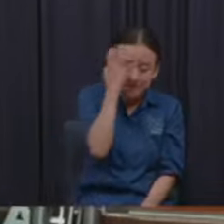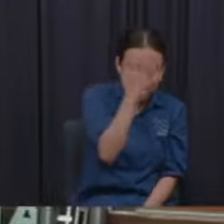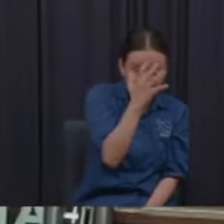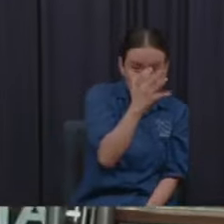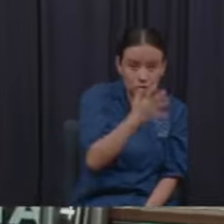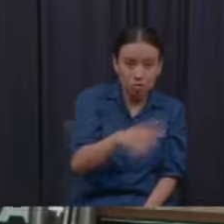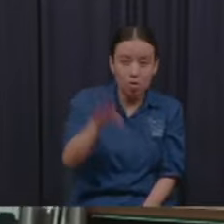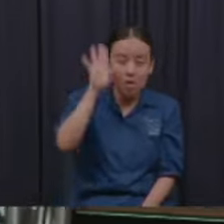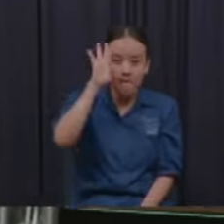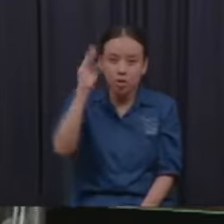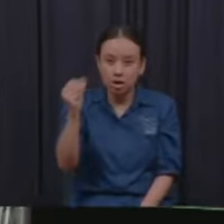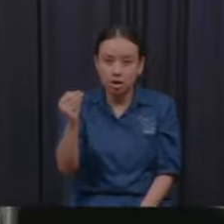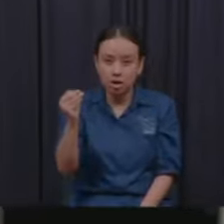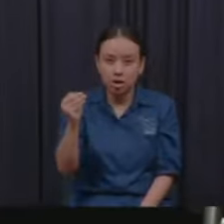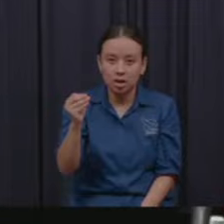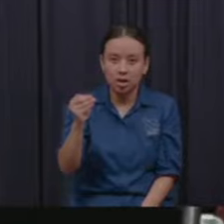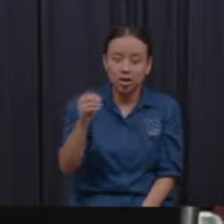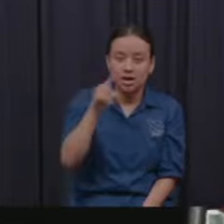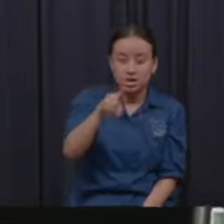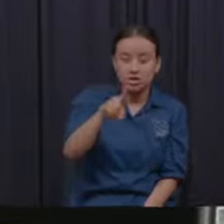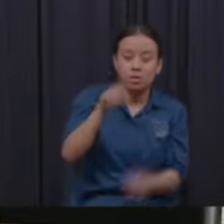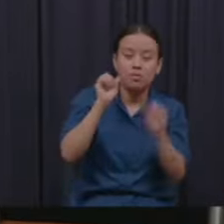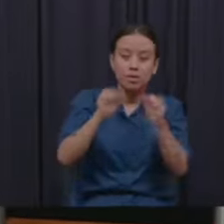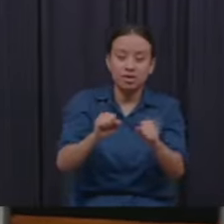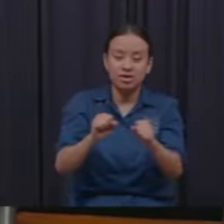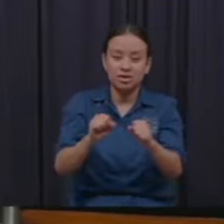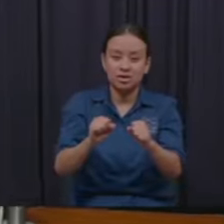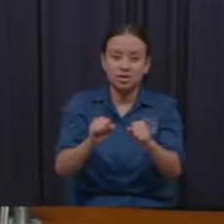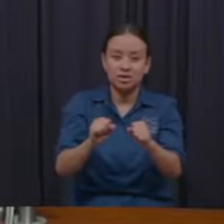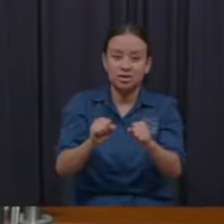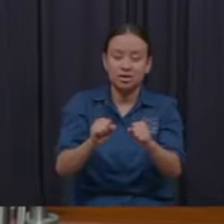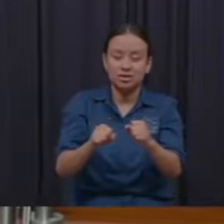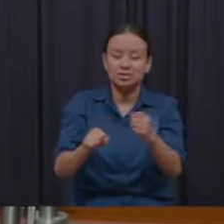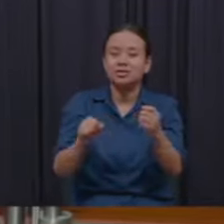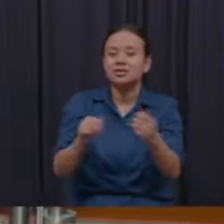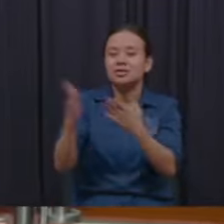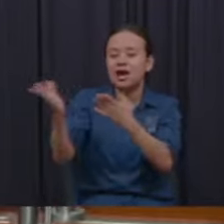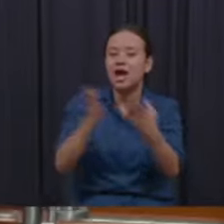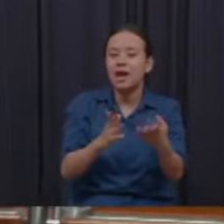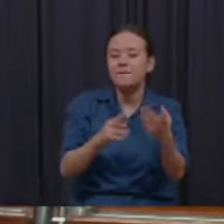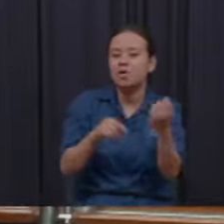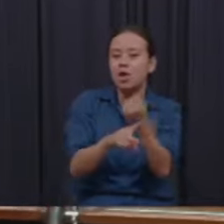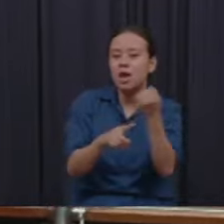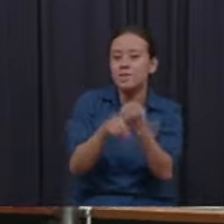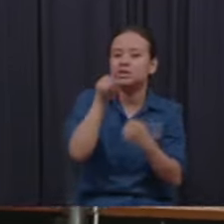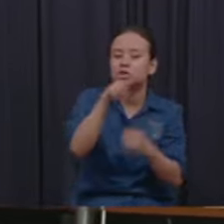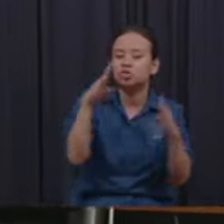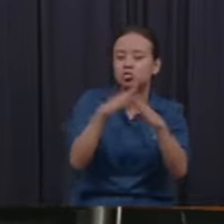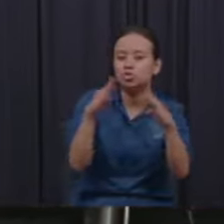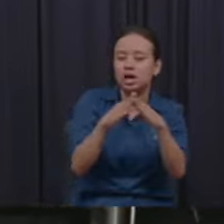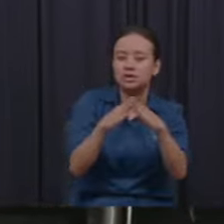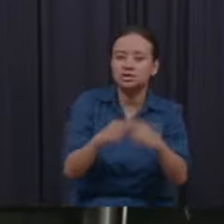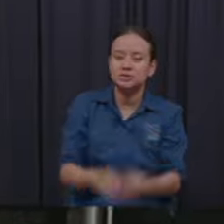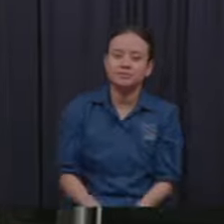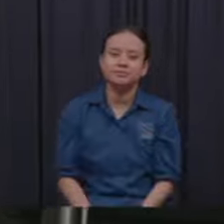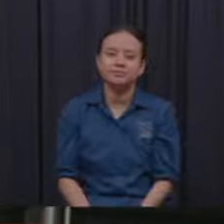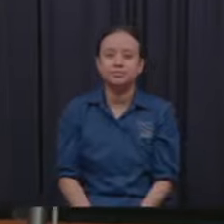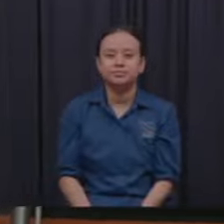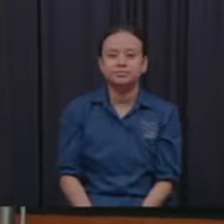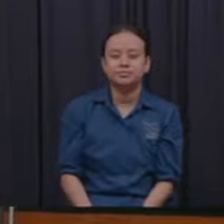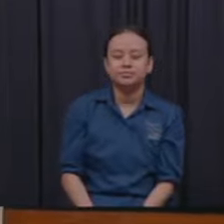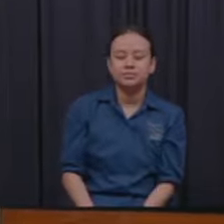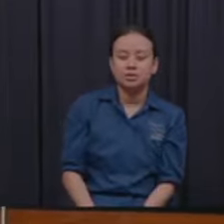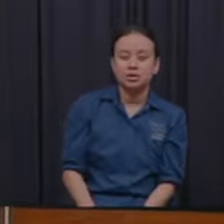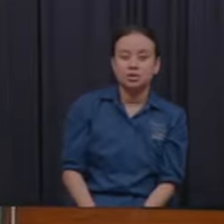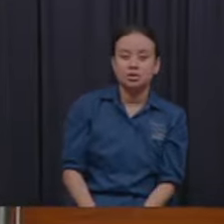inmundos para que perturben en la casa. Habría que empezar por allí. Señor, en el nombre de Jesús,